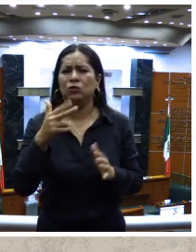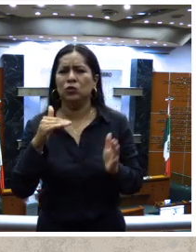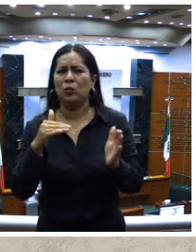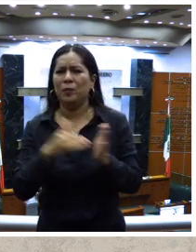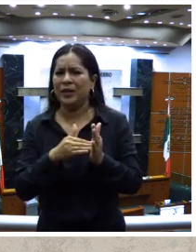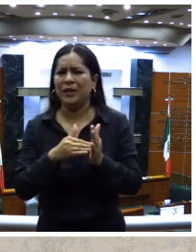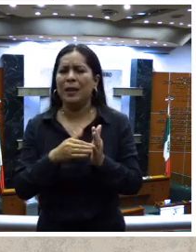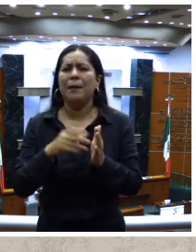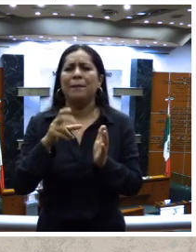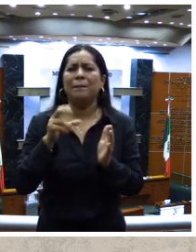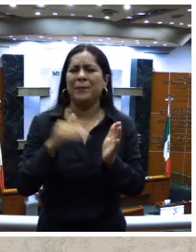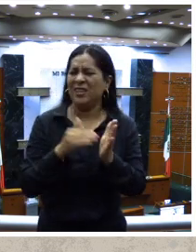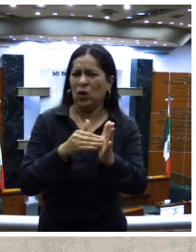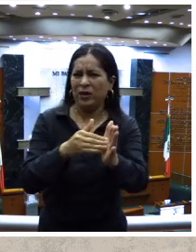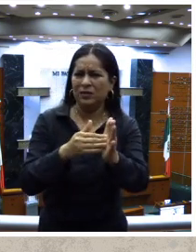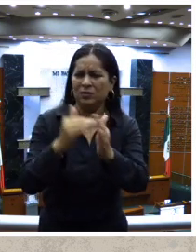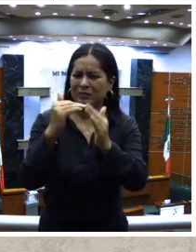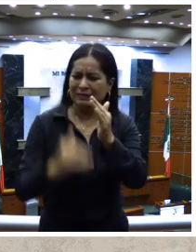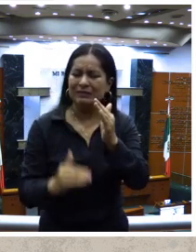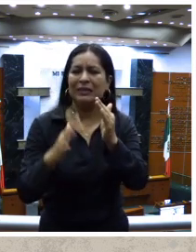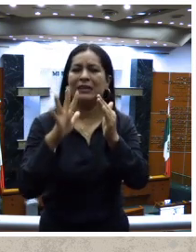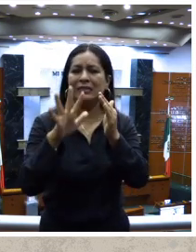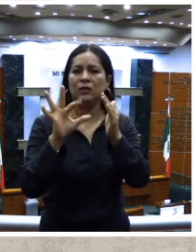88,085.9 millones de dólares, con una reducción de